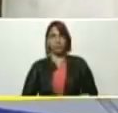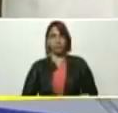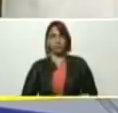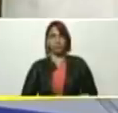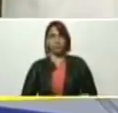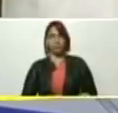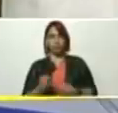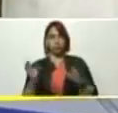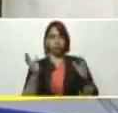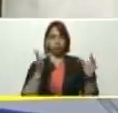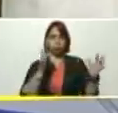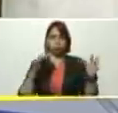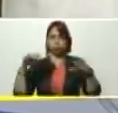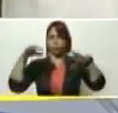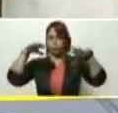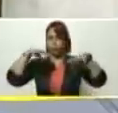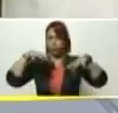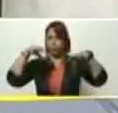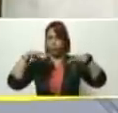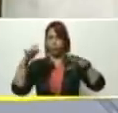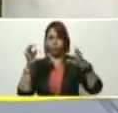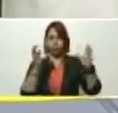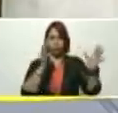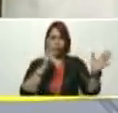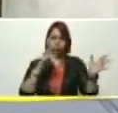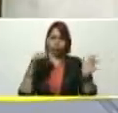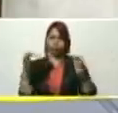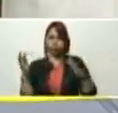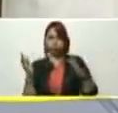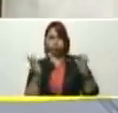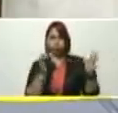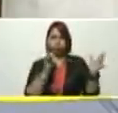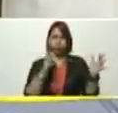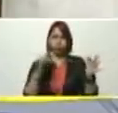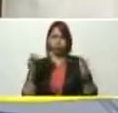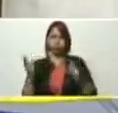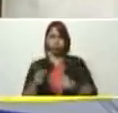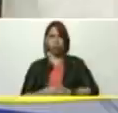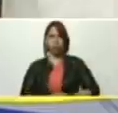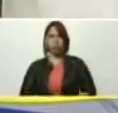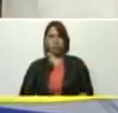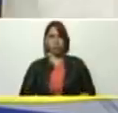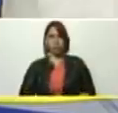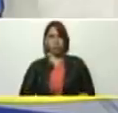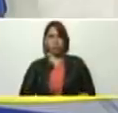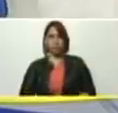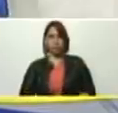onda tropical, la primera tromba tropical por todo